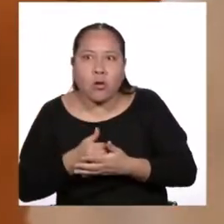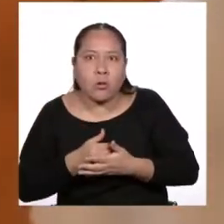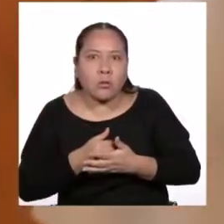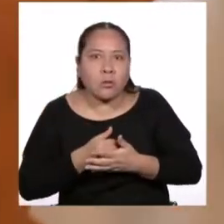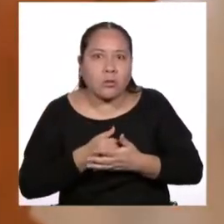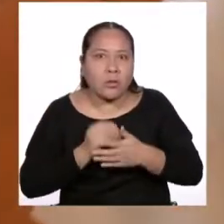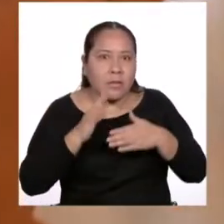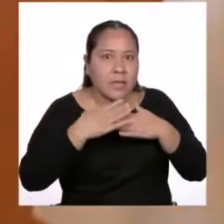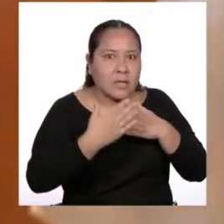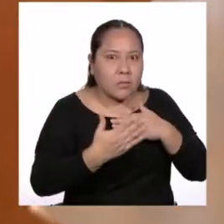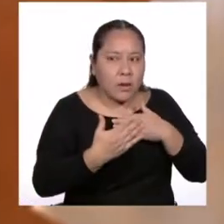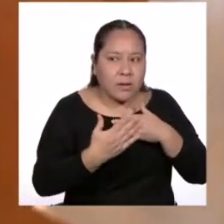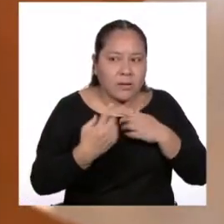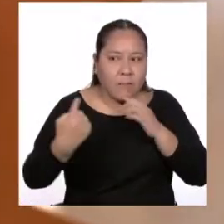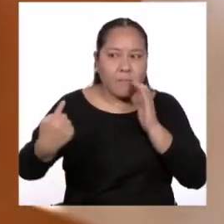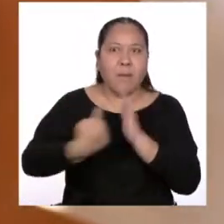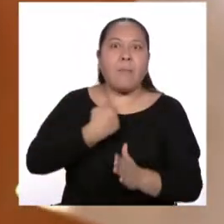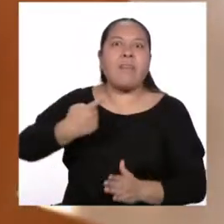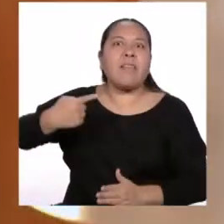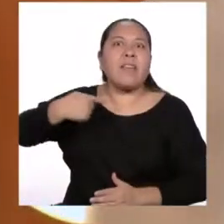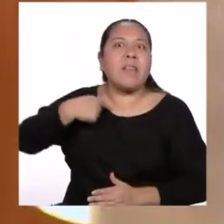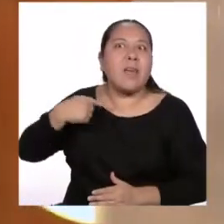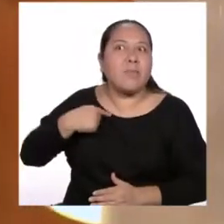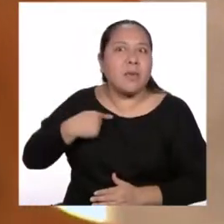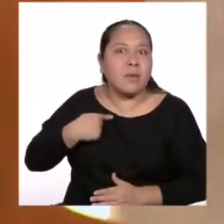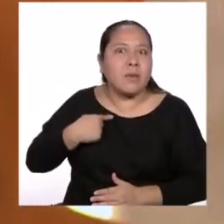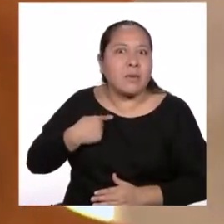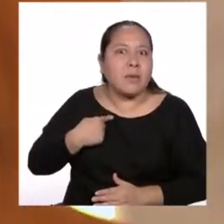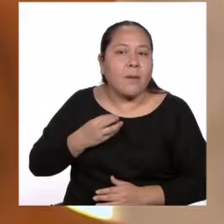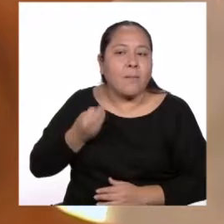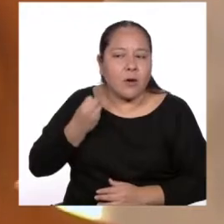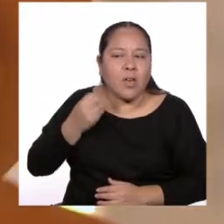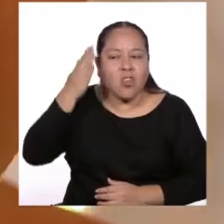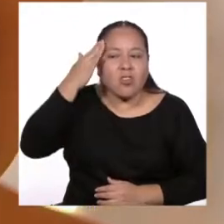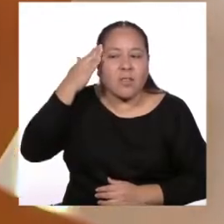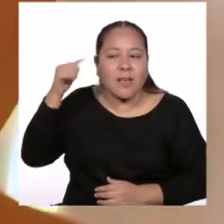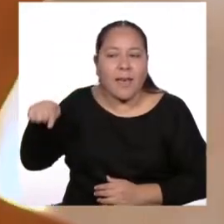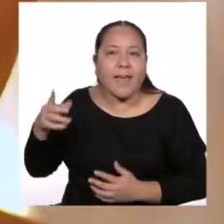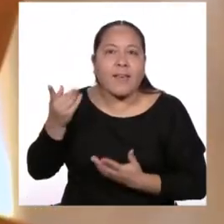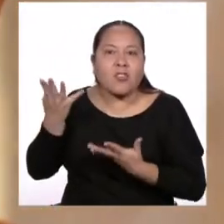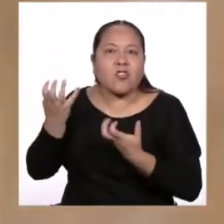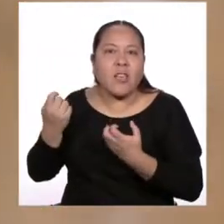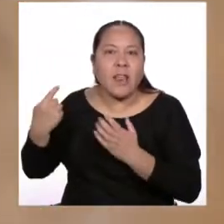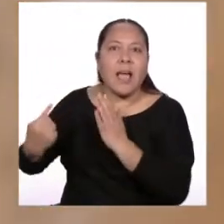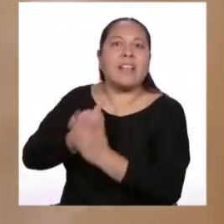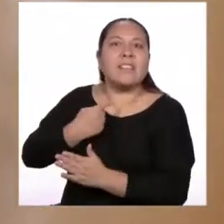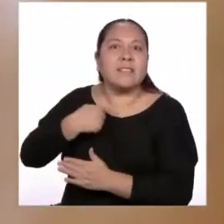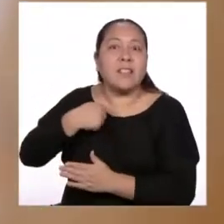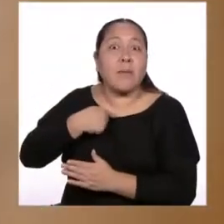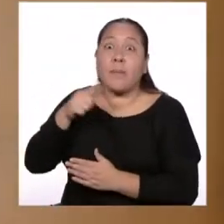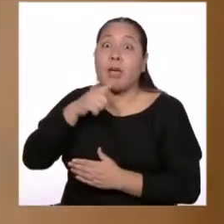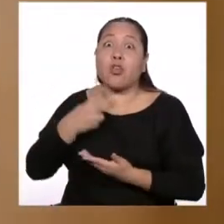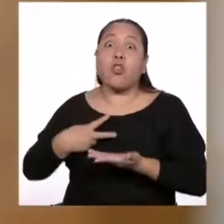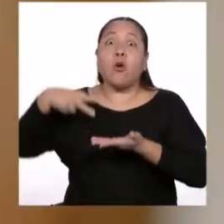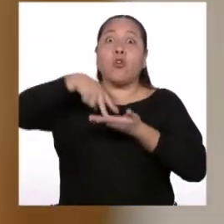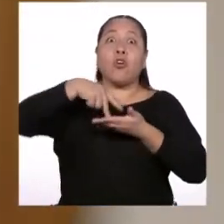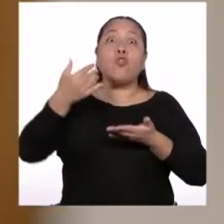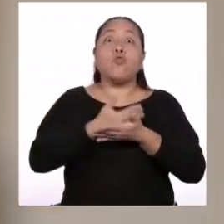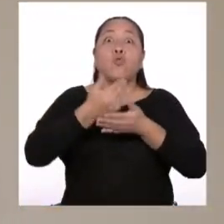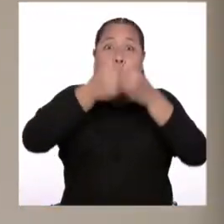Luego acabarán también conmigo mismo, porque estoy seguro que planean terminar con mi vida.